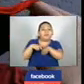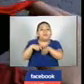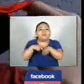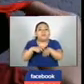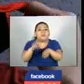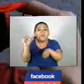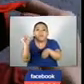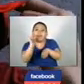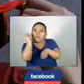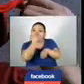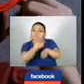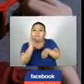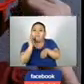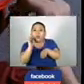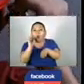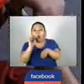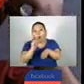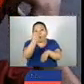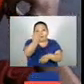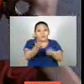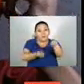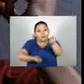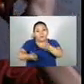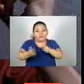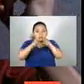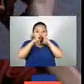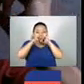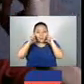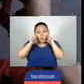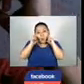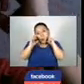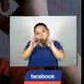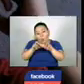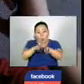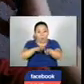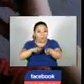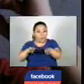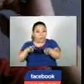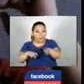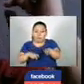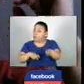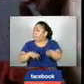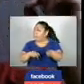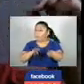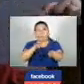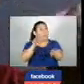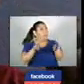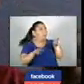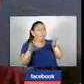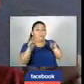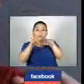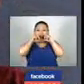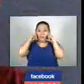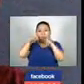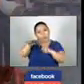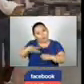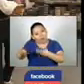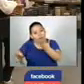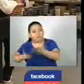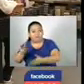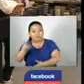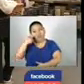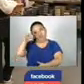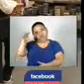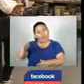colectivo sin la mascarilla, o el motorista, o algunas de las personas que están utilizando esa unidad. En los centros comerciales